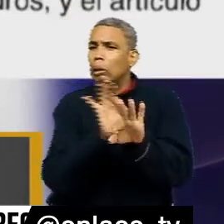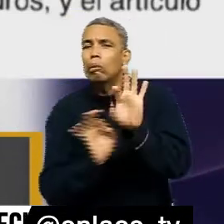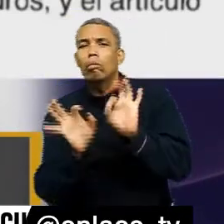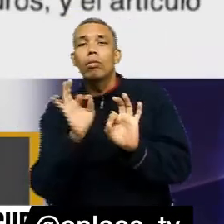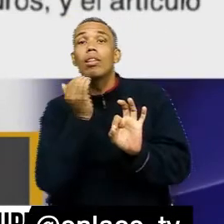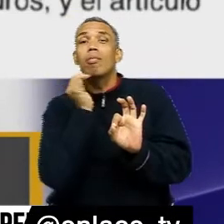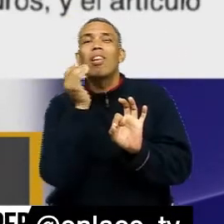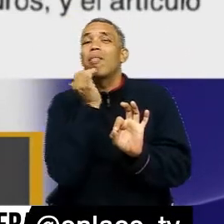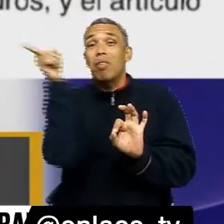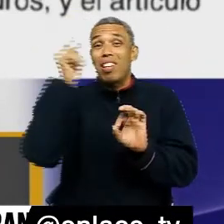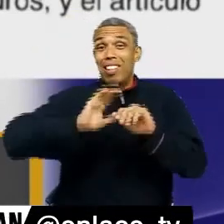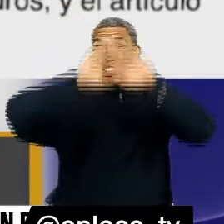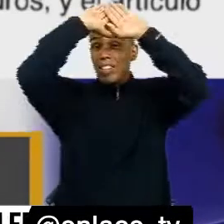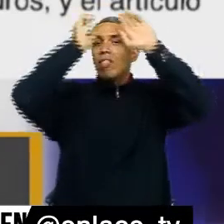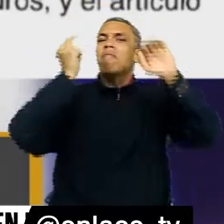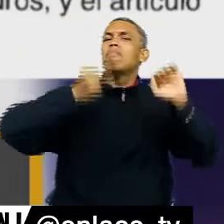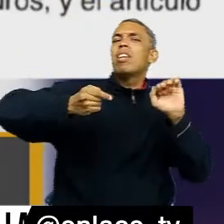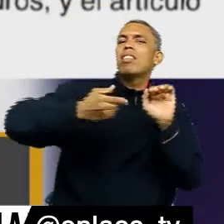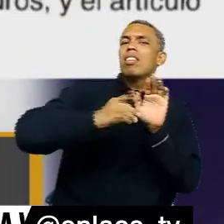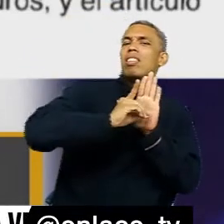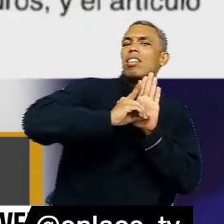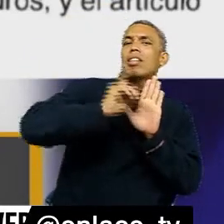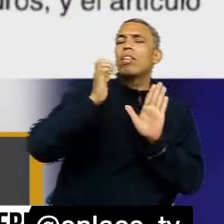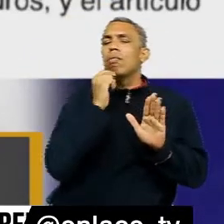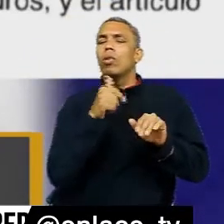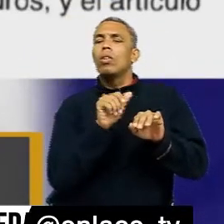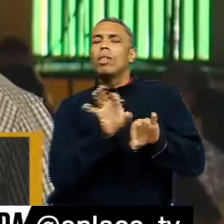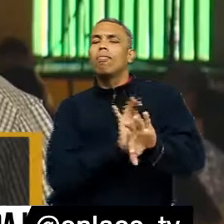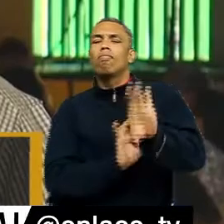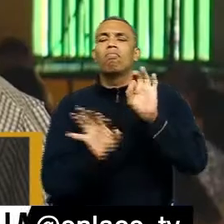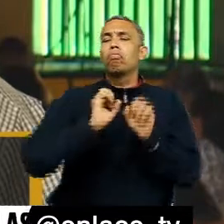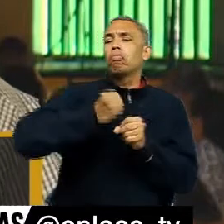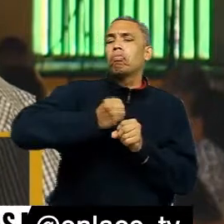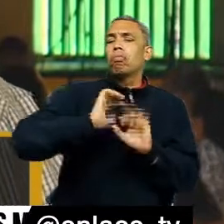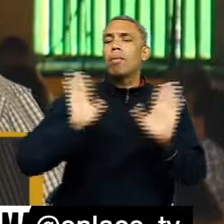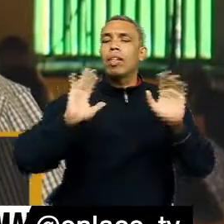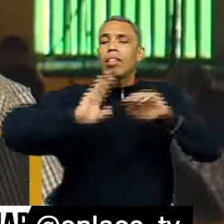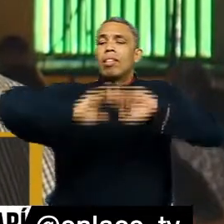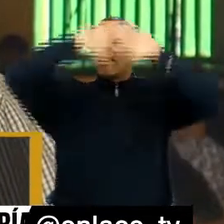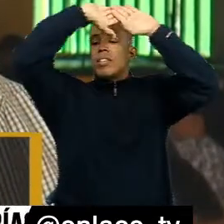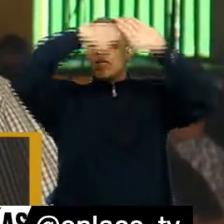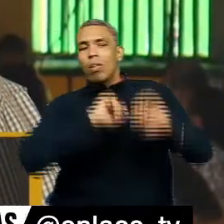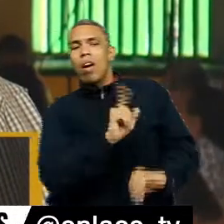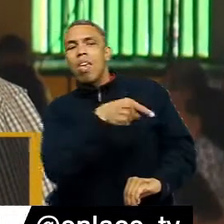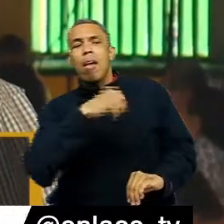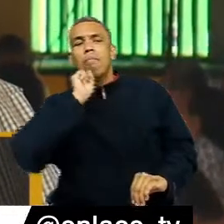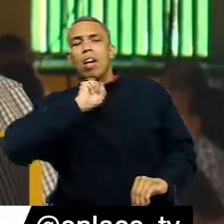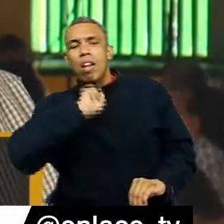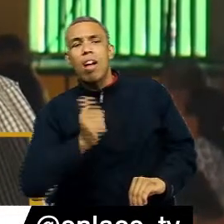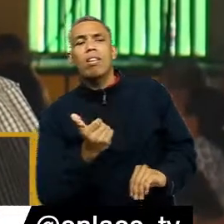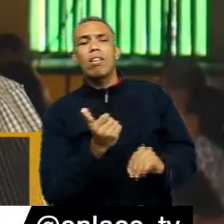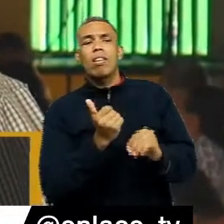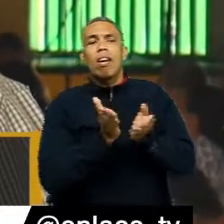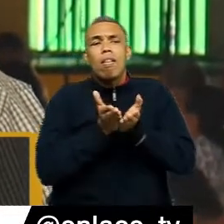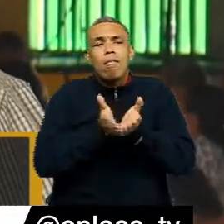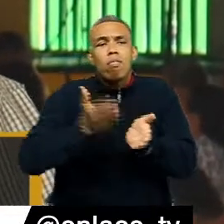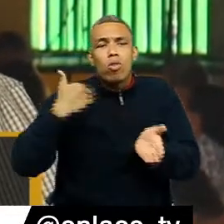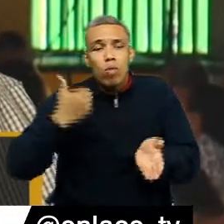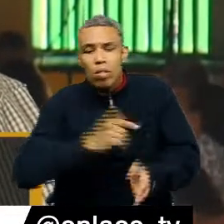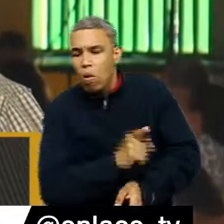hidrocarburos. La comunidad expresó no estar de acuerdo. Claro que tiene muchas cosas cosas difíciles para las comunidades, y es que ha